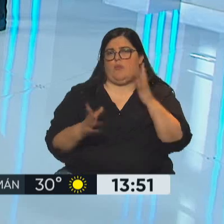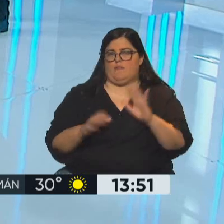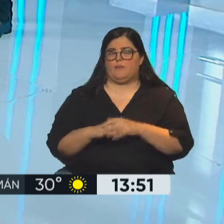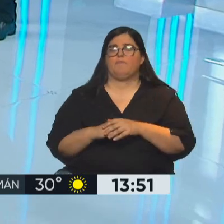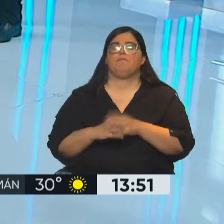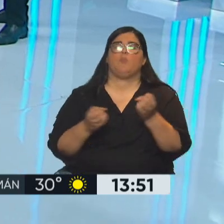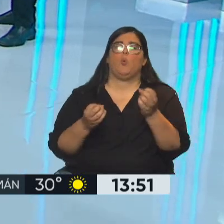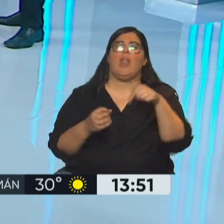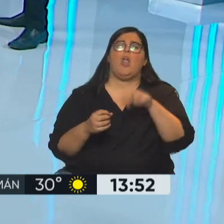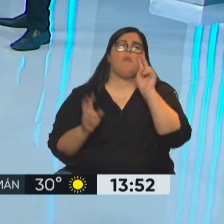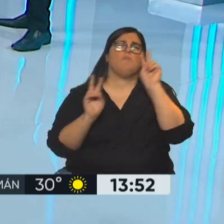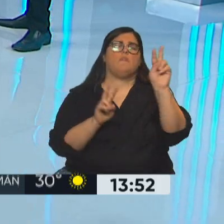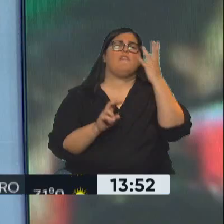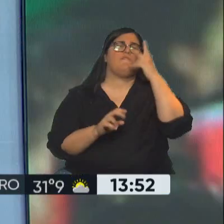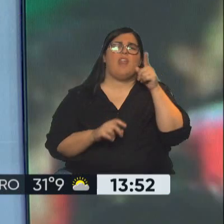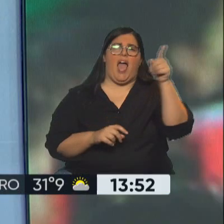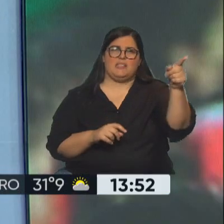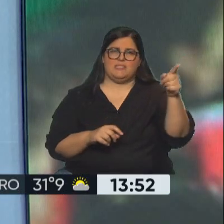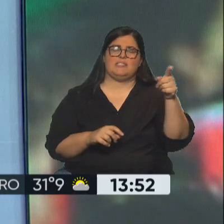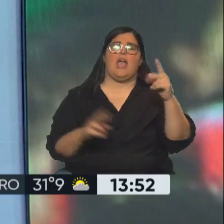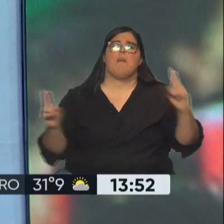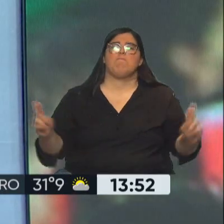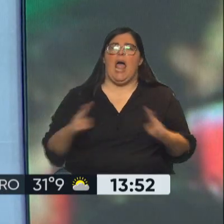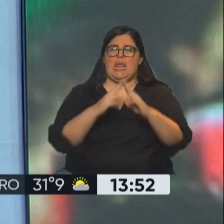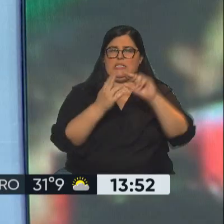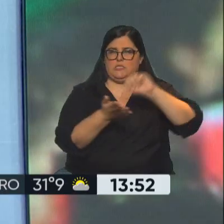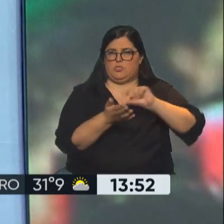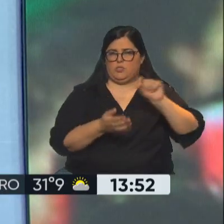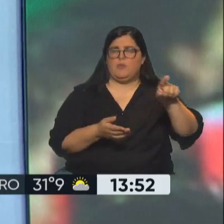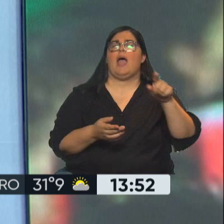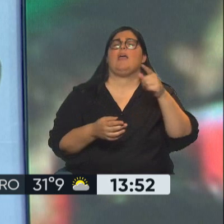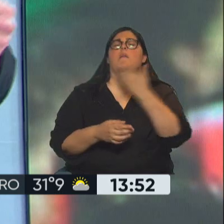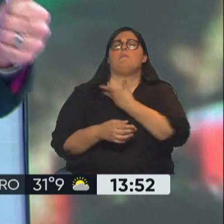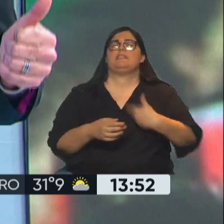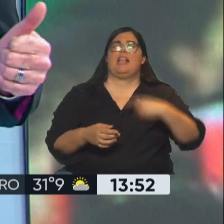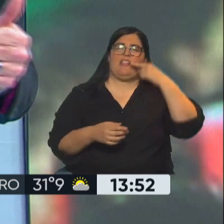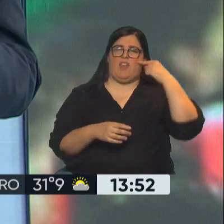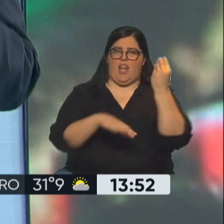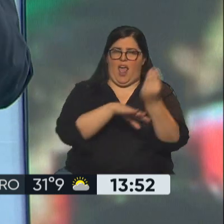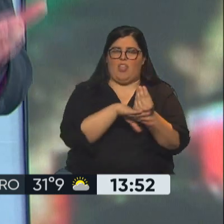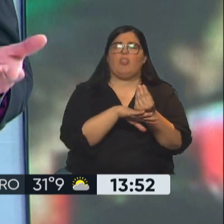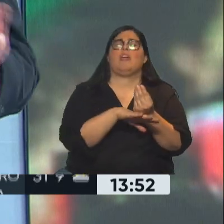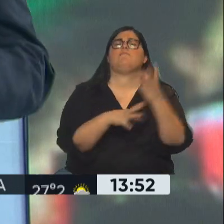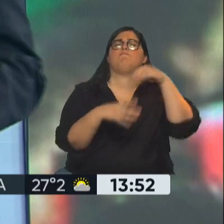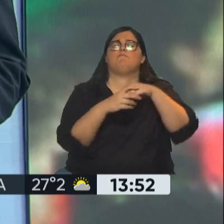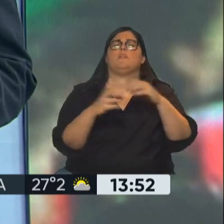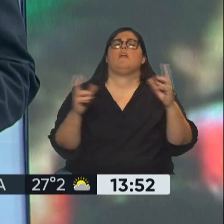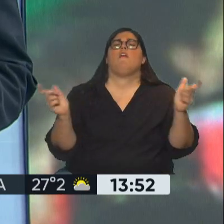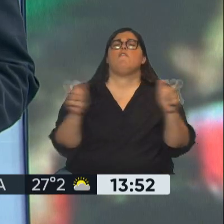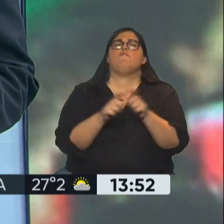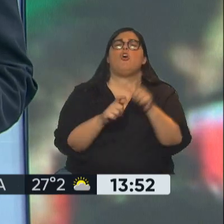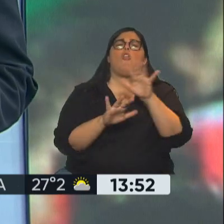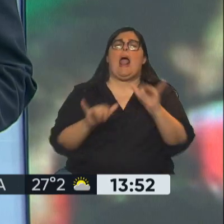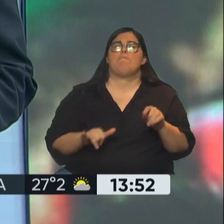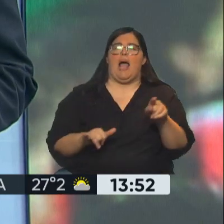mira ahora a Francia nos vamos a instalar en la ciudad de París así se encuentra el presidente Alberto Fernández participó del foro de la paz mantuvo una